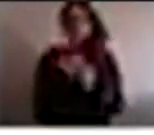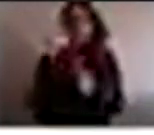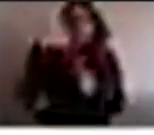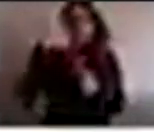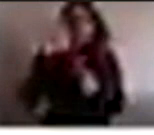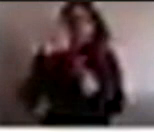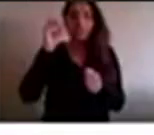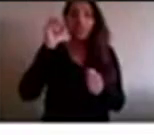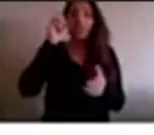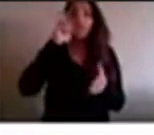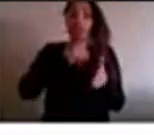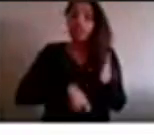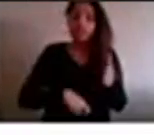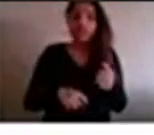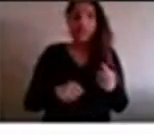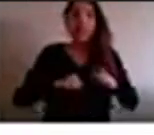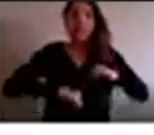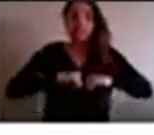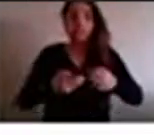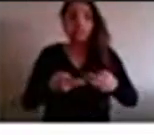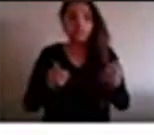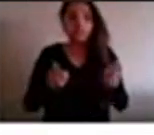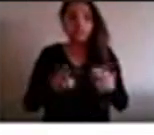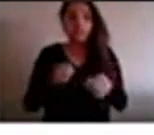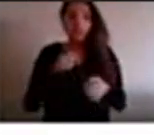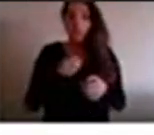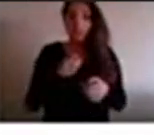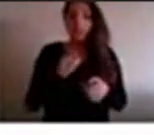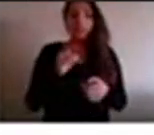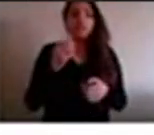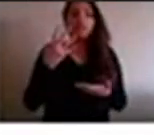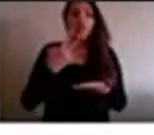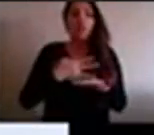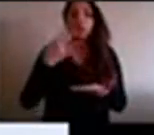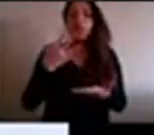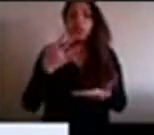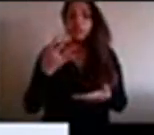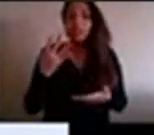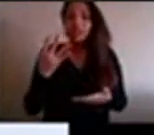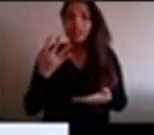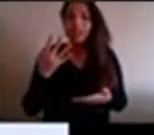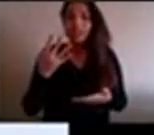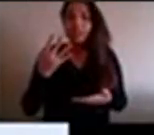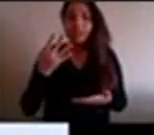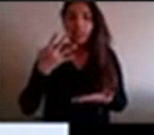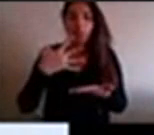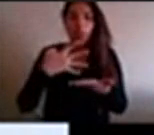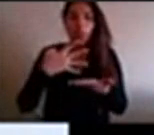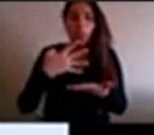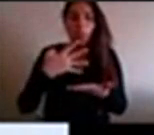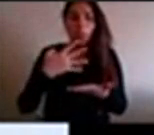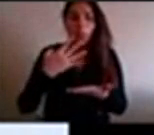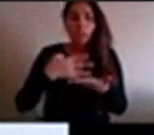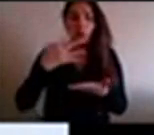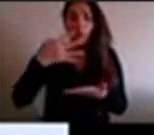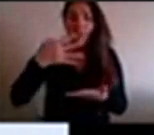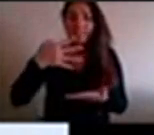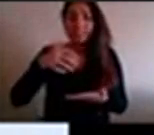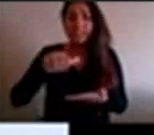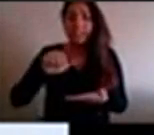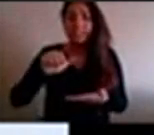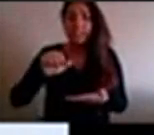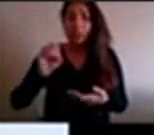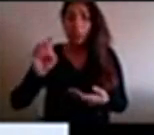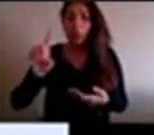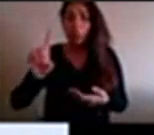De esas 4.367 personas con discapacidad, 3.601 están en la rama